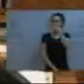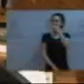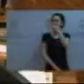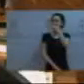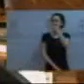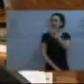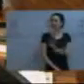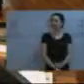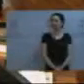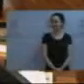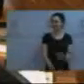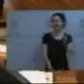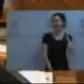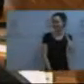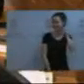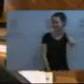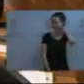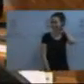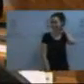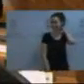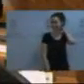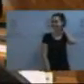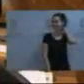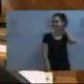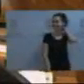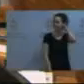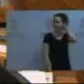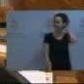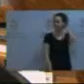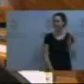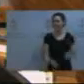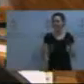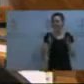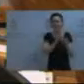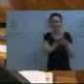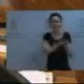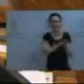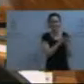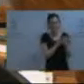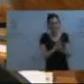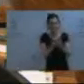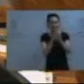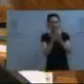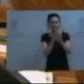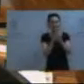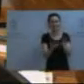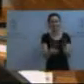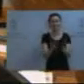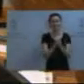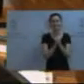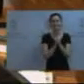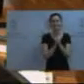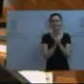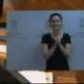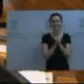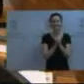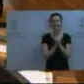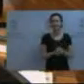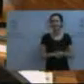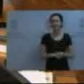Gracias, señor presidente. Buenos días. Bueno, en referencia... Gracias.